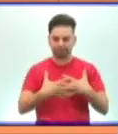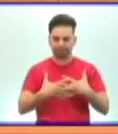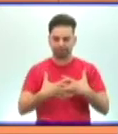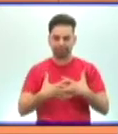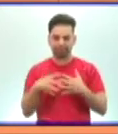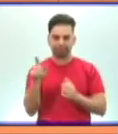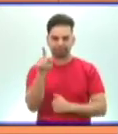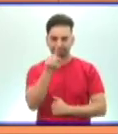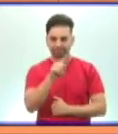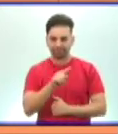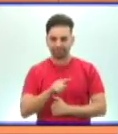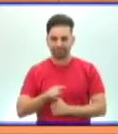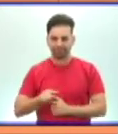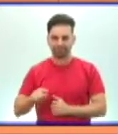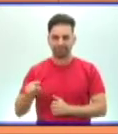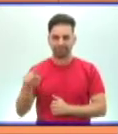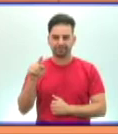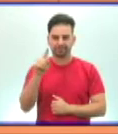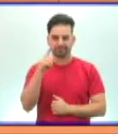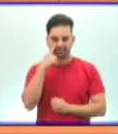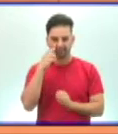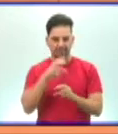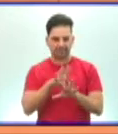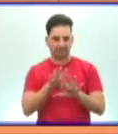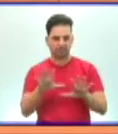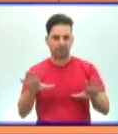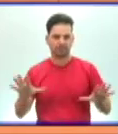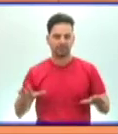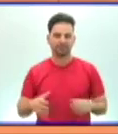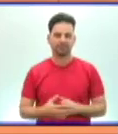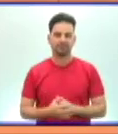que suceden en la naturaleza.